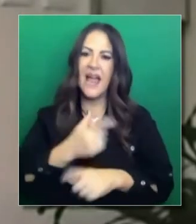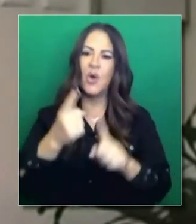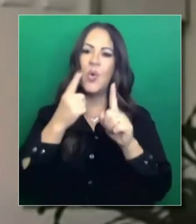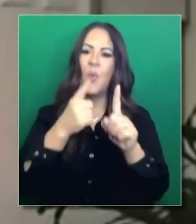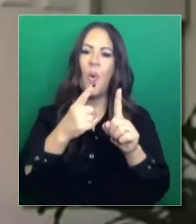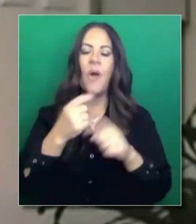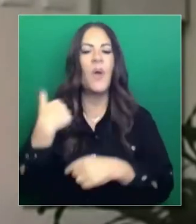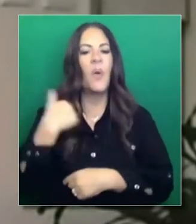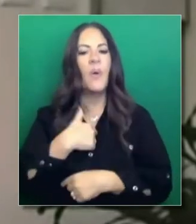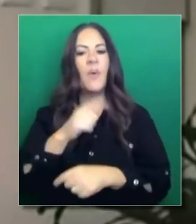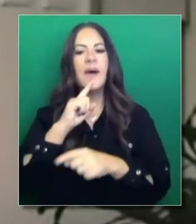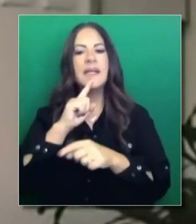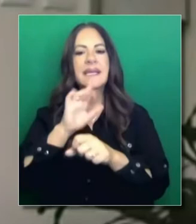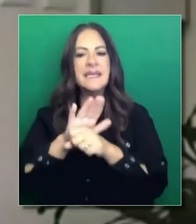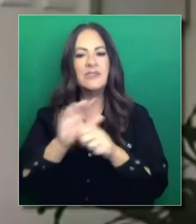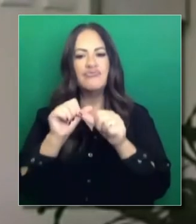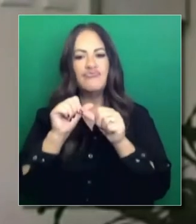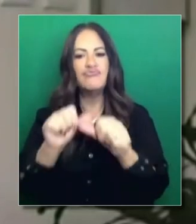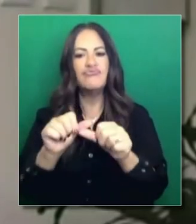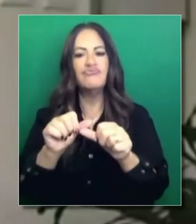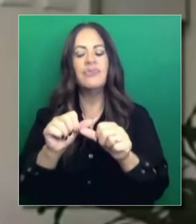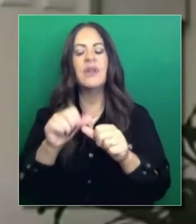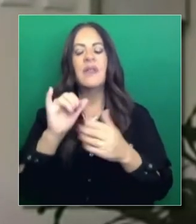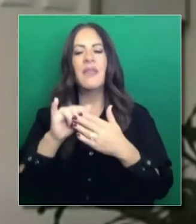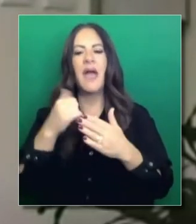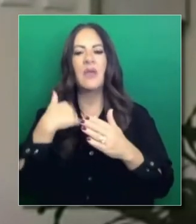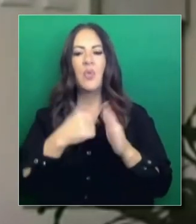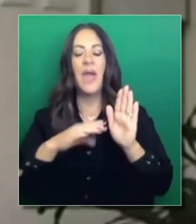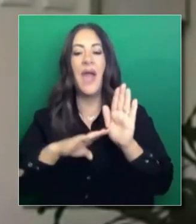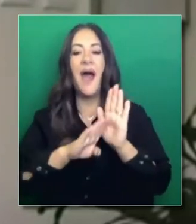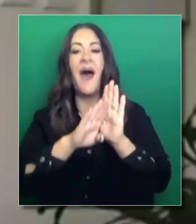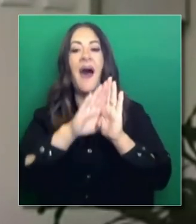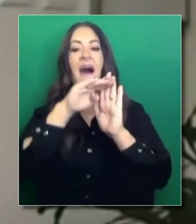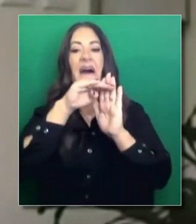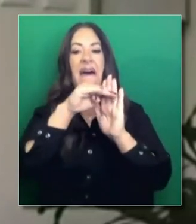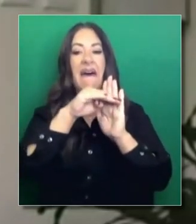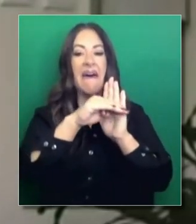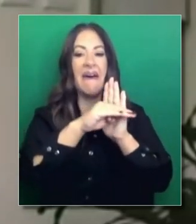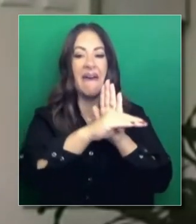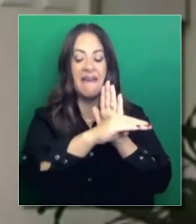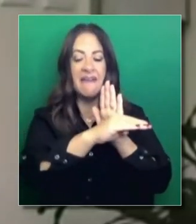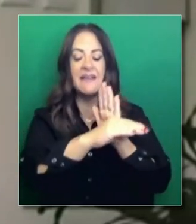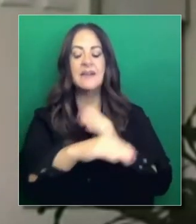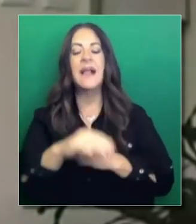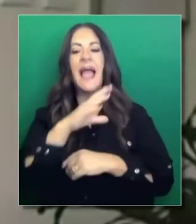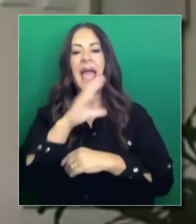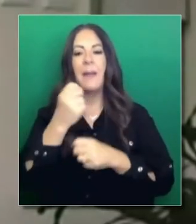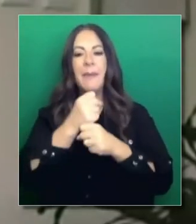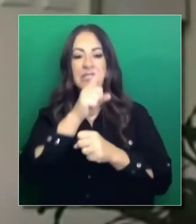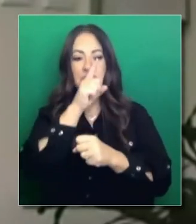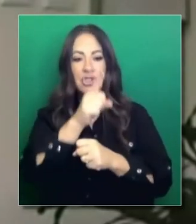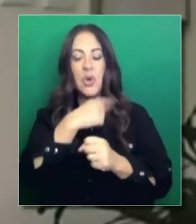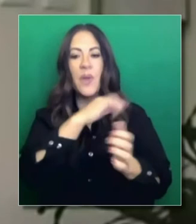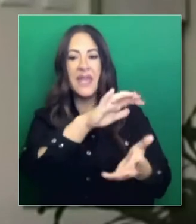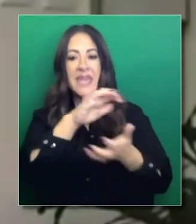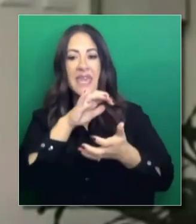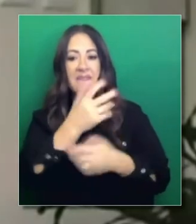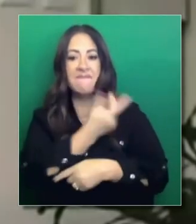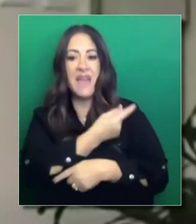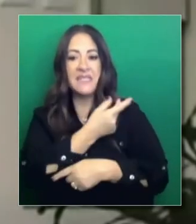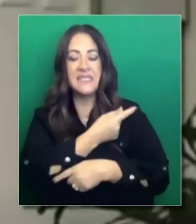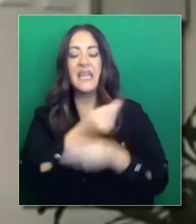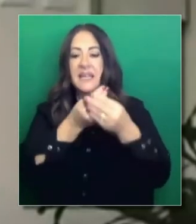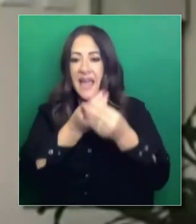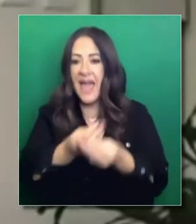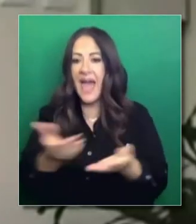Esa es la meta. Queremos estar seguros que todo esto ocurra tal y como se hará cuando haya vacunas